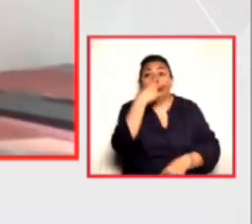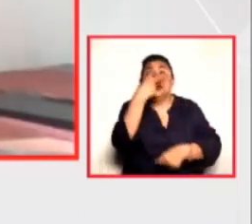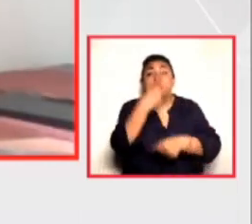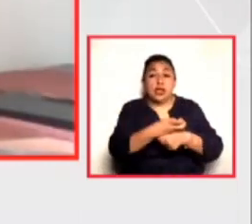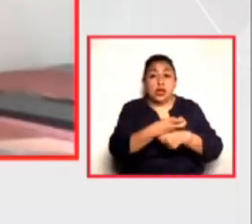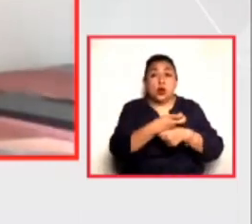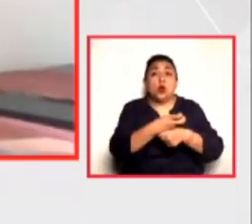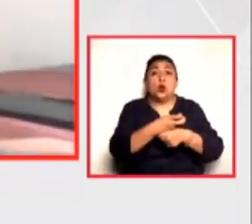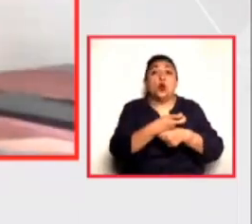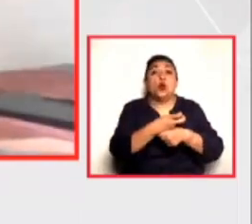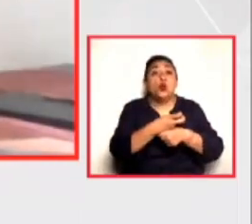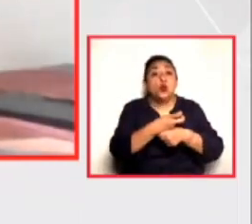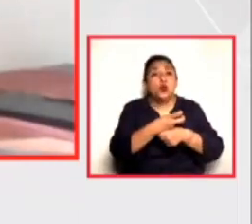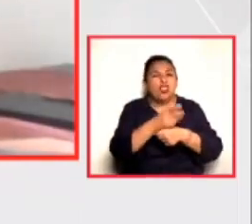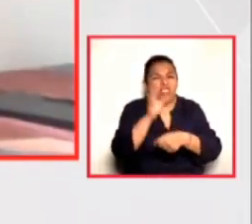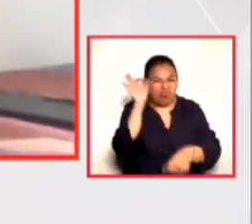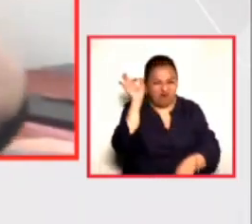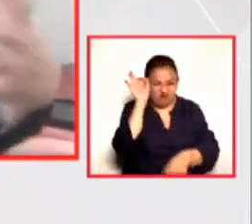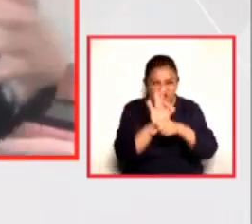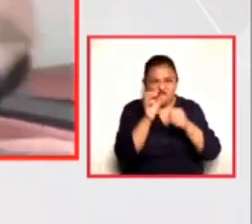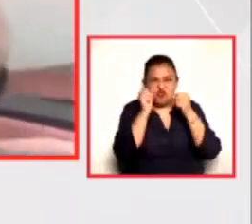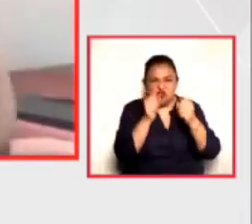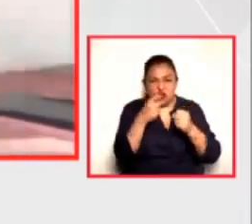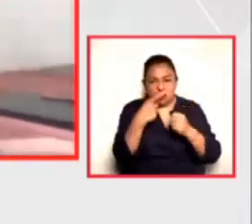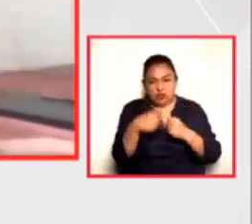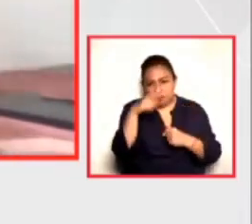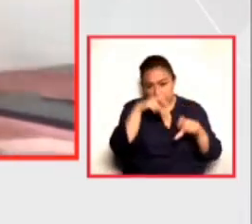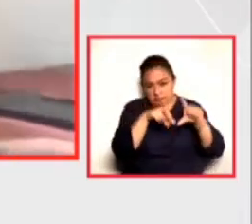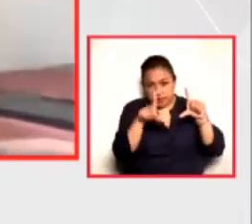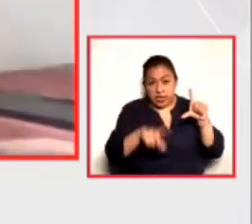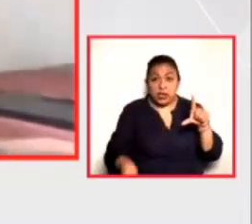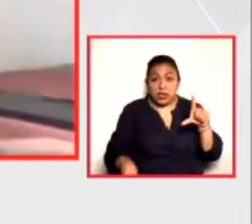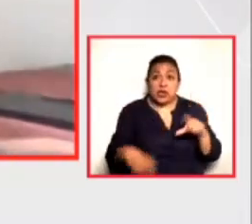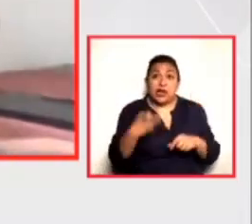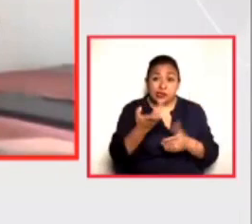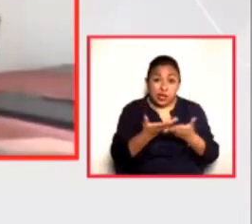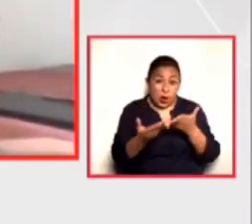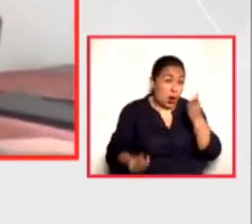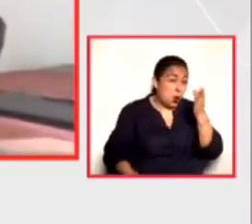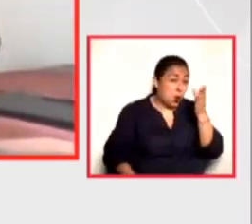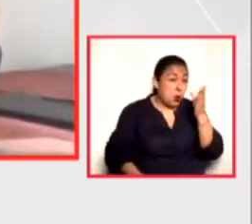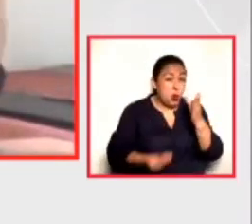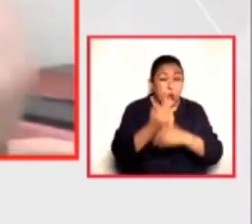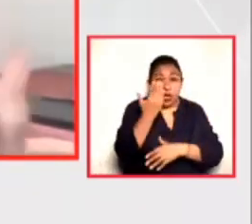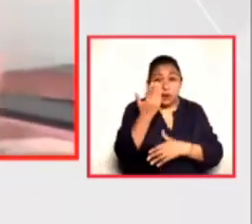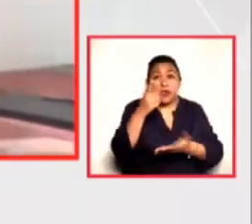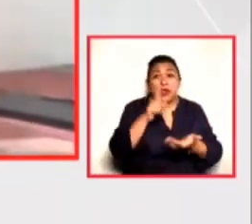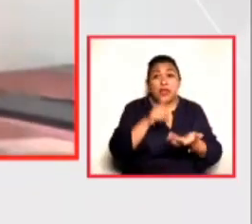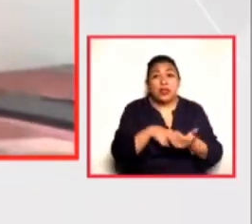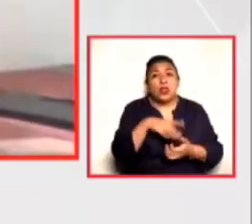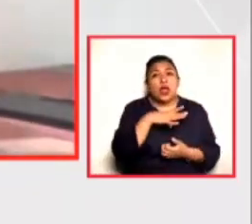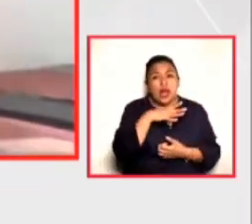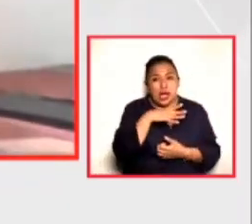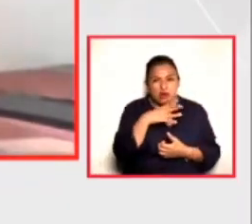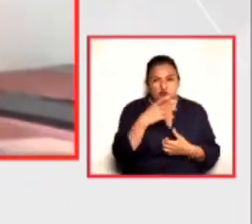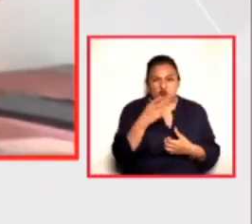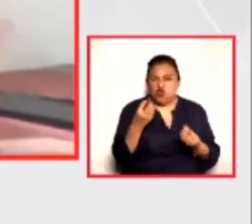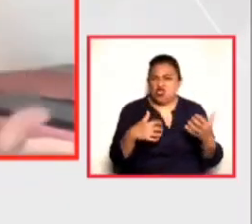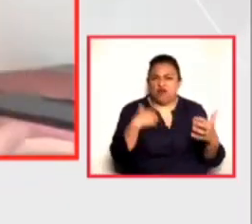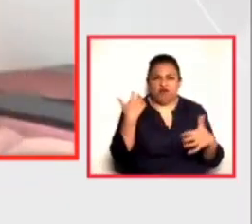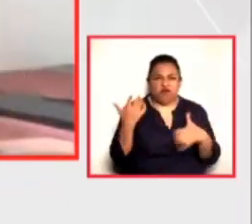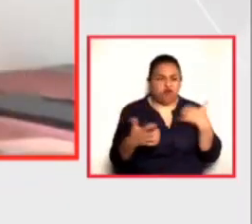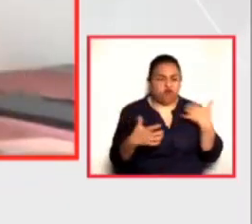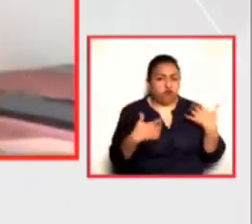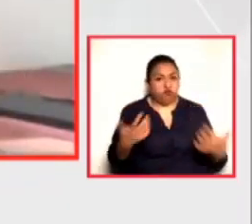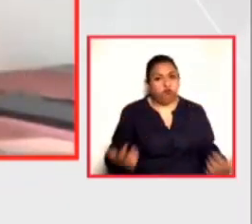en México. Y esta es una nueva ola de feminismo y viene cargada pues también de ira, a veces un